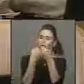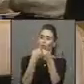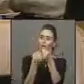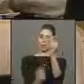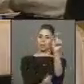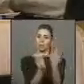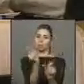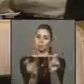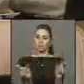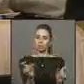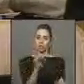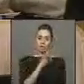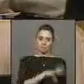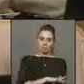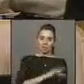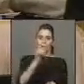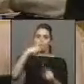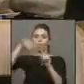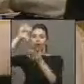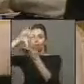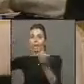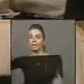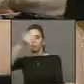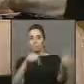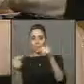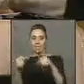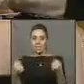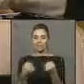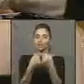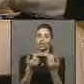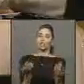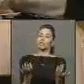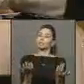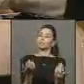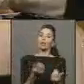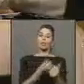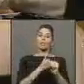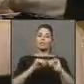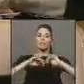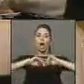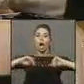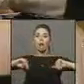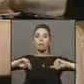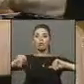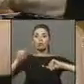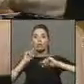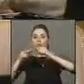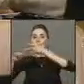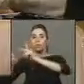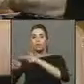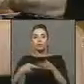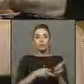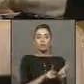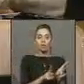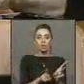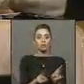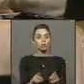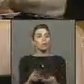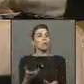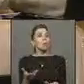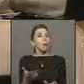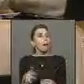dan entre las poblaciones nacionales e inmigrantes es un desafío que va mucho más allá de los derechos que pueda poseer uno u otro. Pero las condiciones